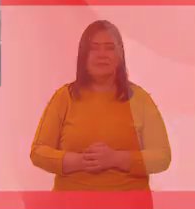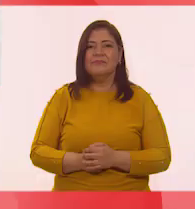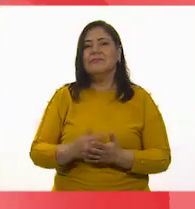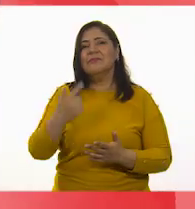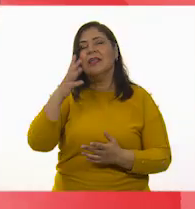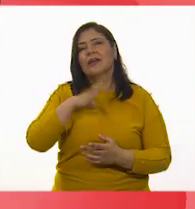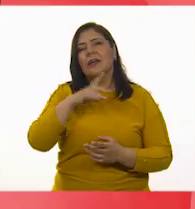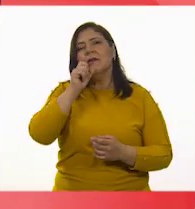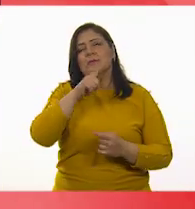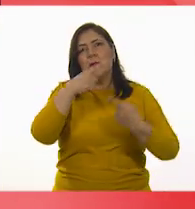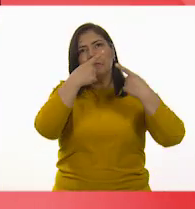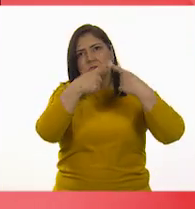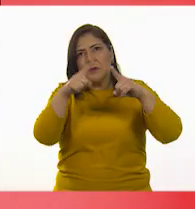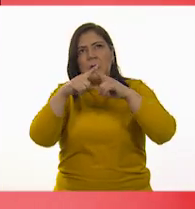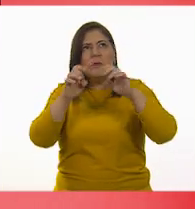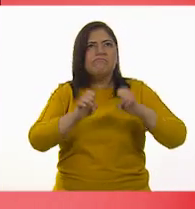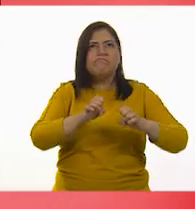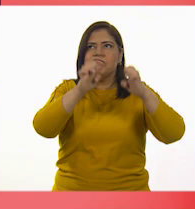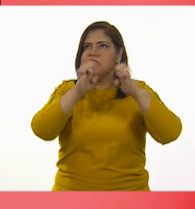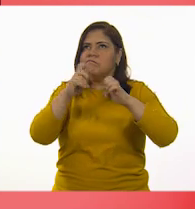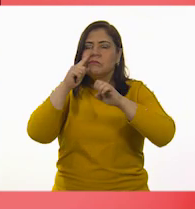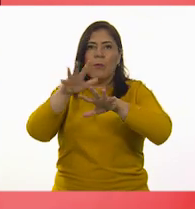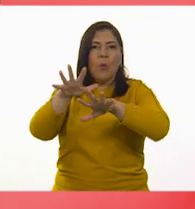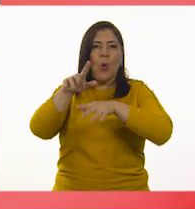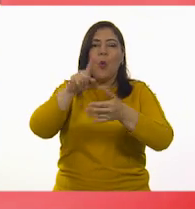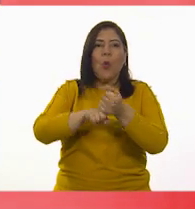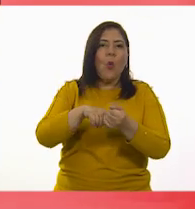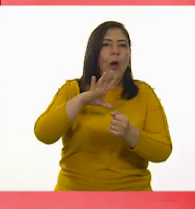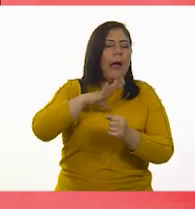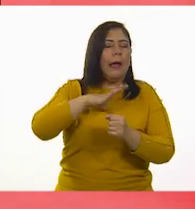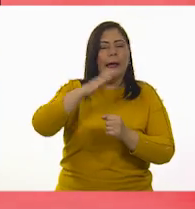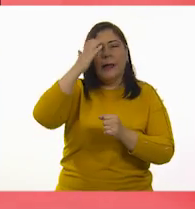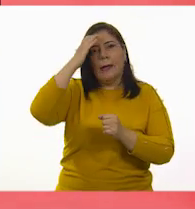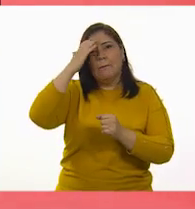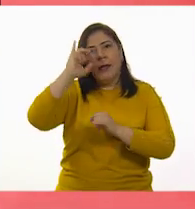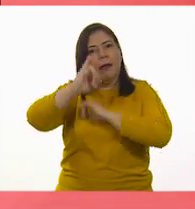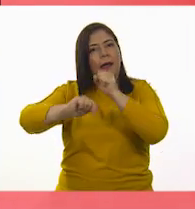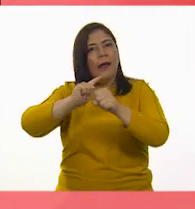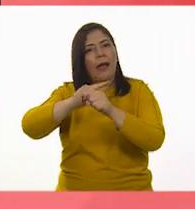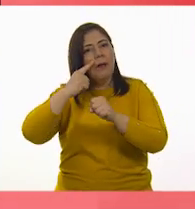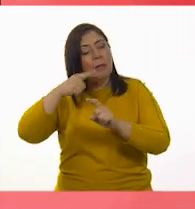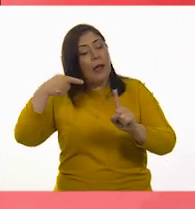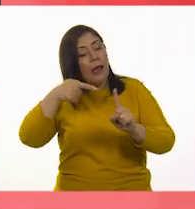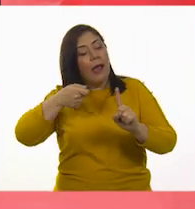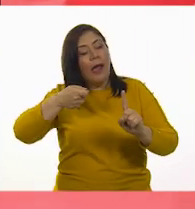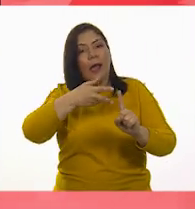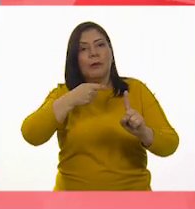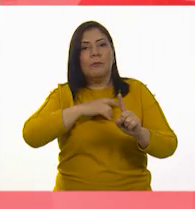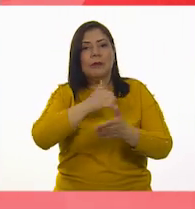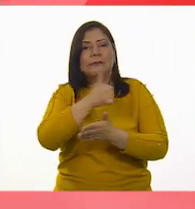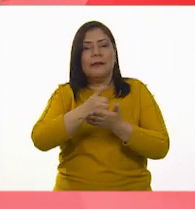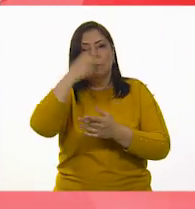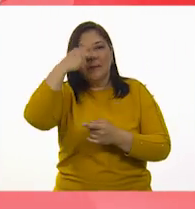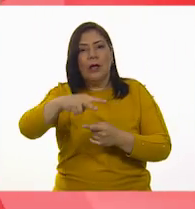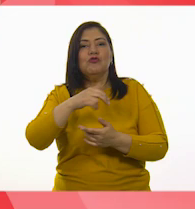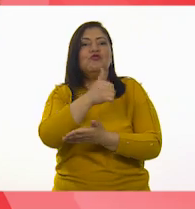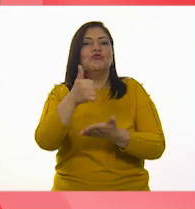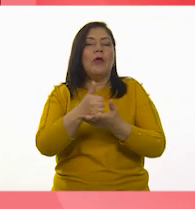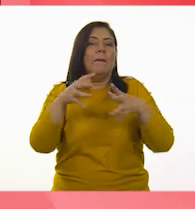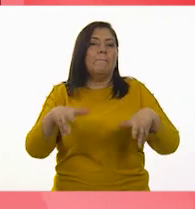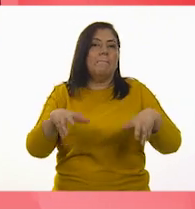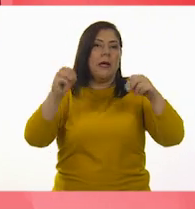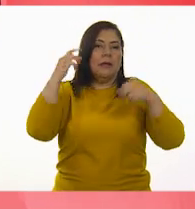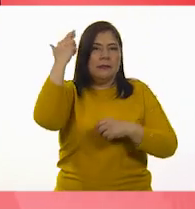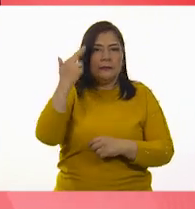Obras arquitectónicas no paramos, no por nada se nos conoce internacionalmente como la ciudad de los palacios. Desde Bellas